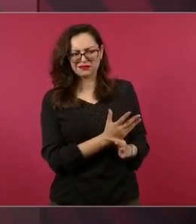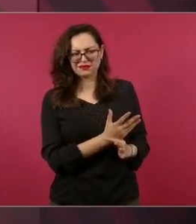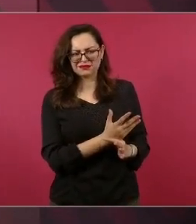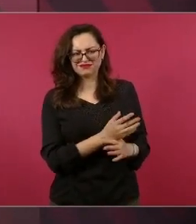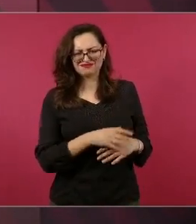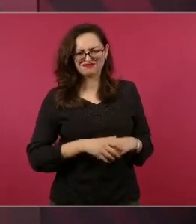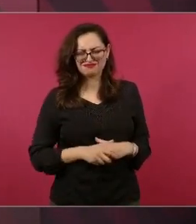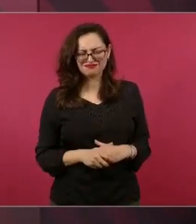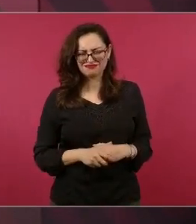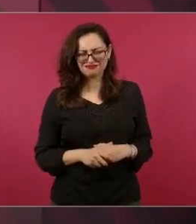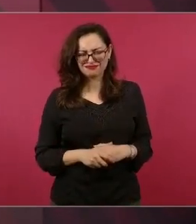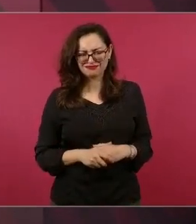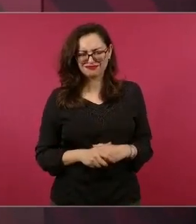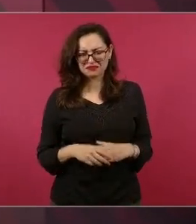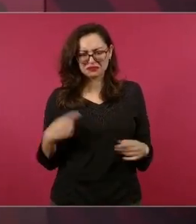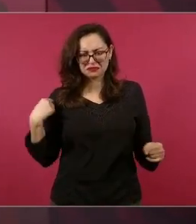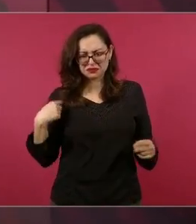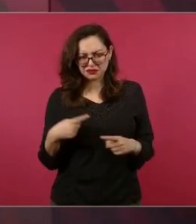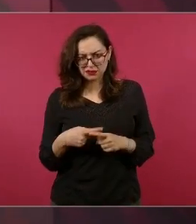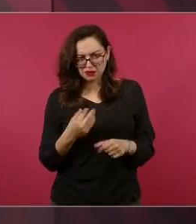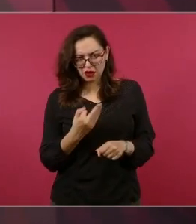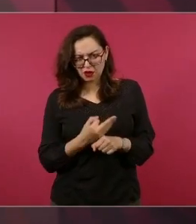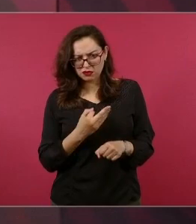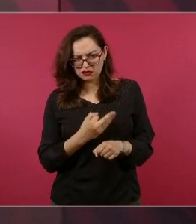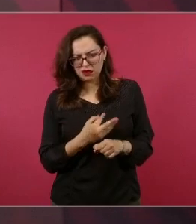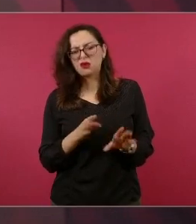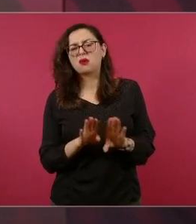Yo digo, ¿y qué? ¿Ahora no lo tienen?